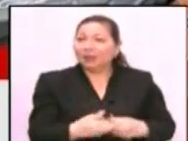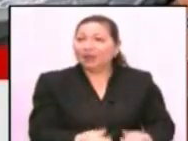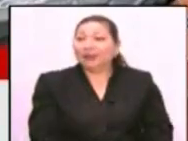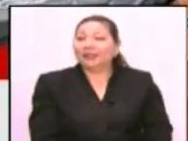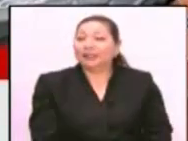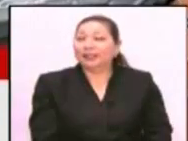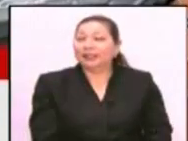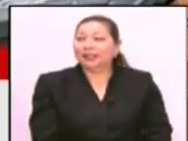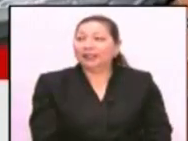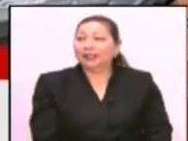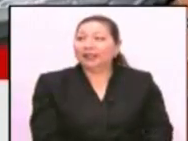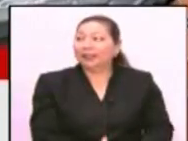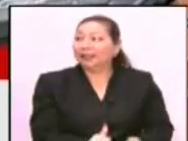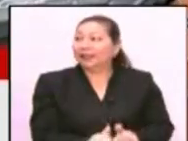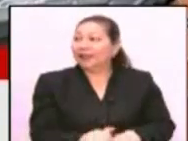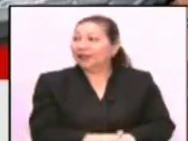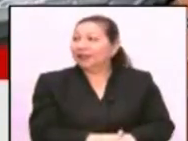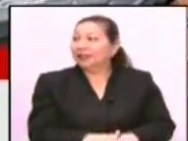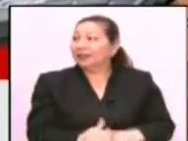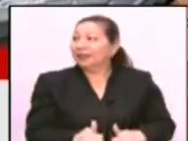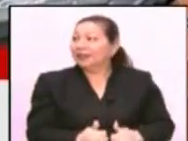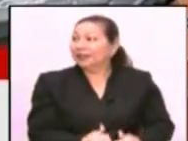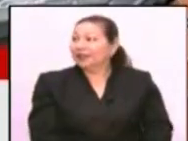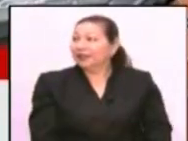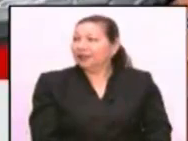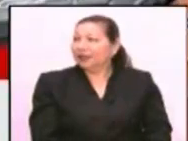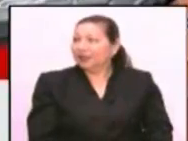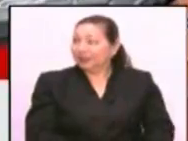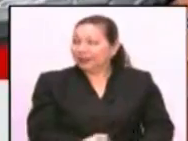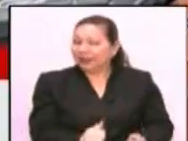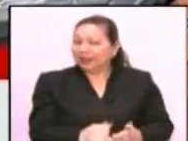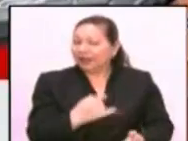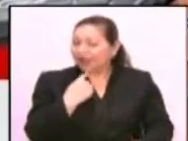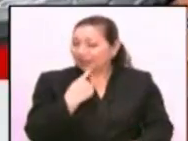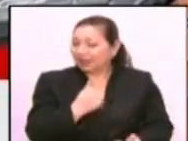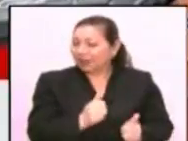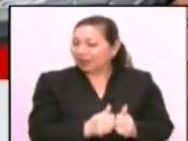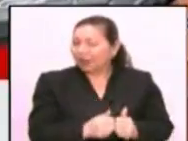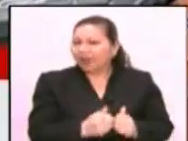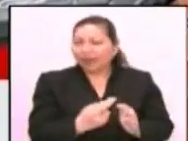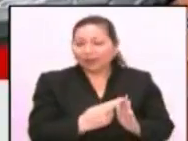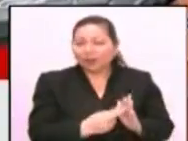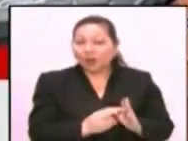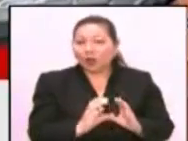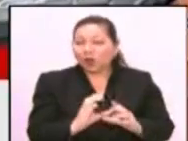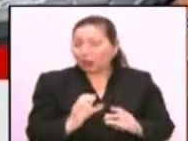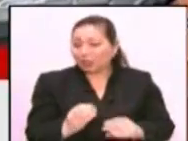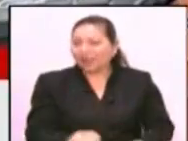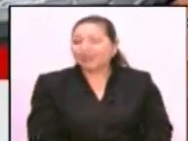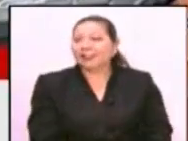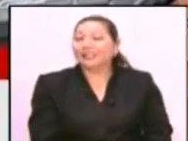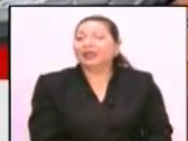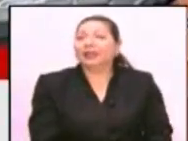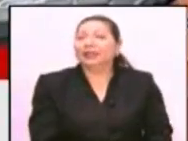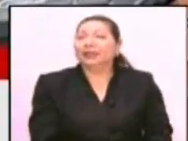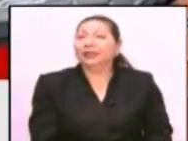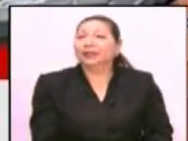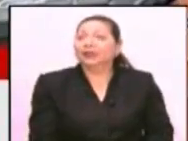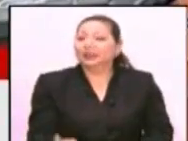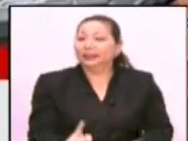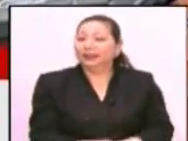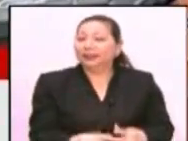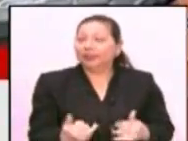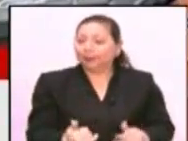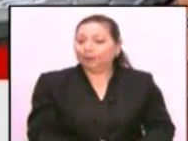productivas, que trata de subsanar o corregir el proceso que le mencioné con Renzo Costa y con lo que he mencionado hasta la